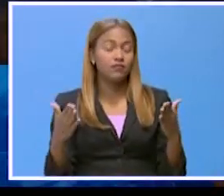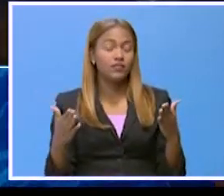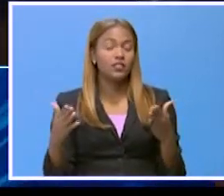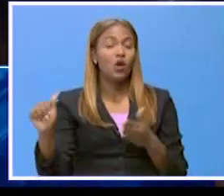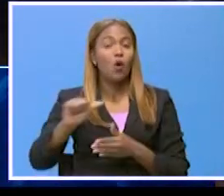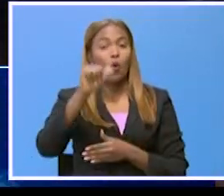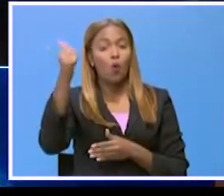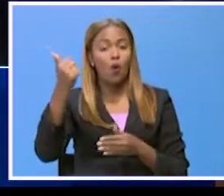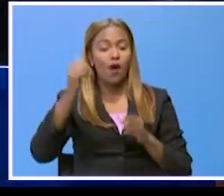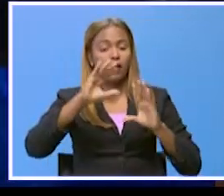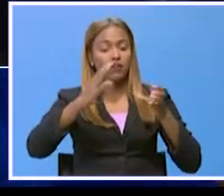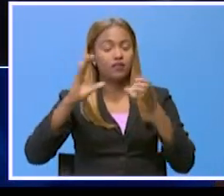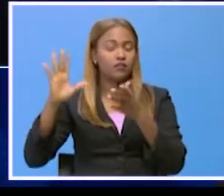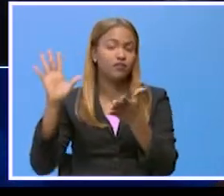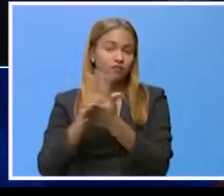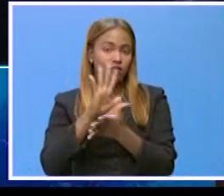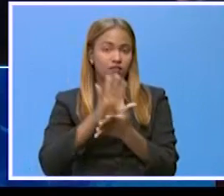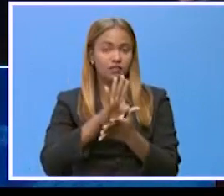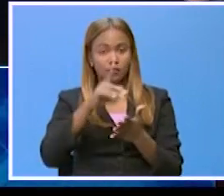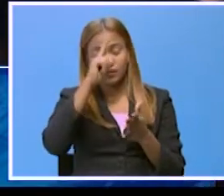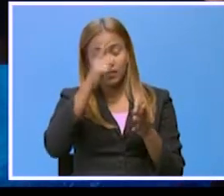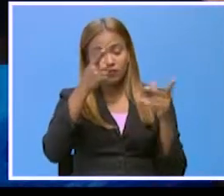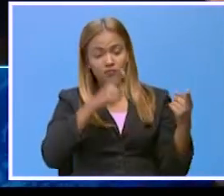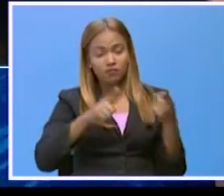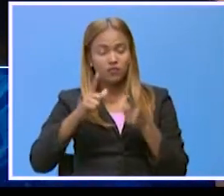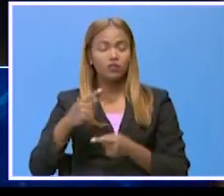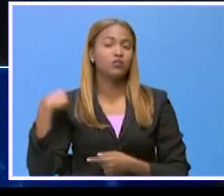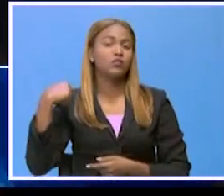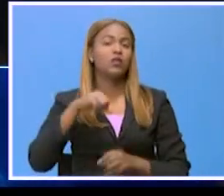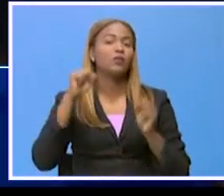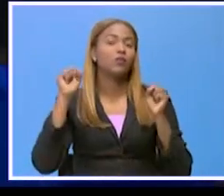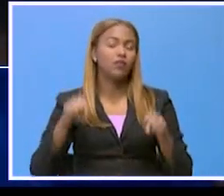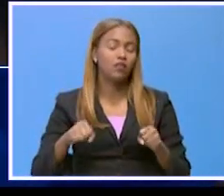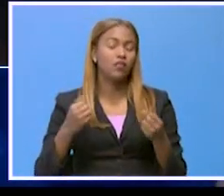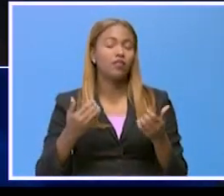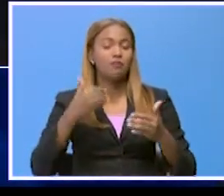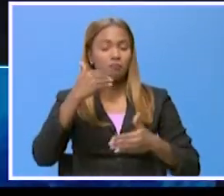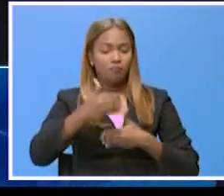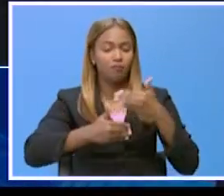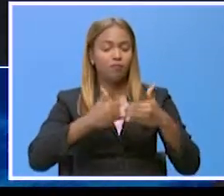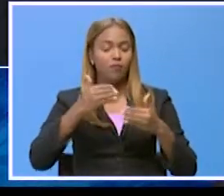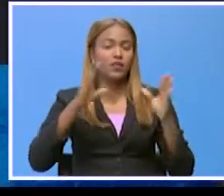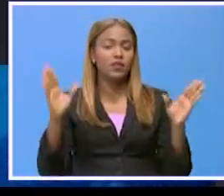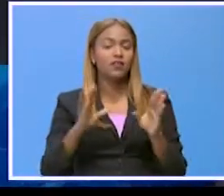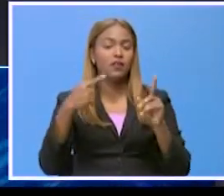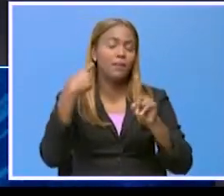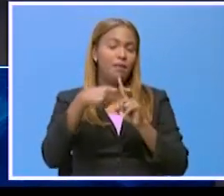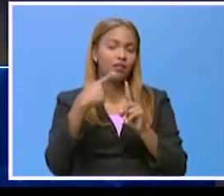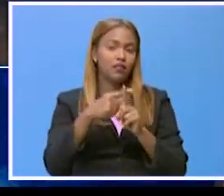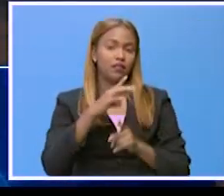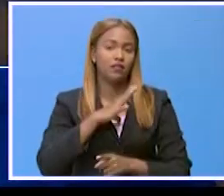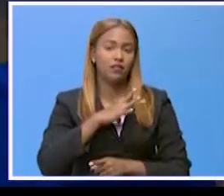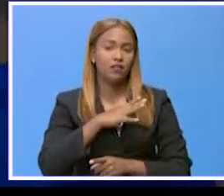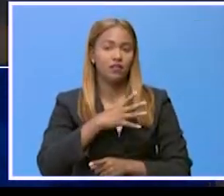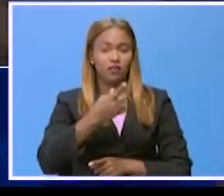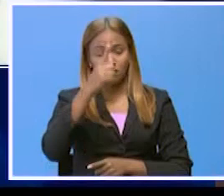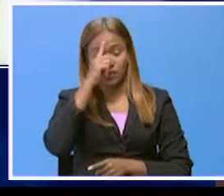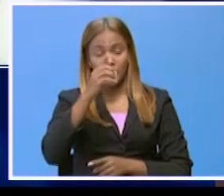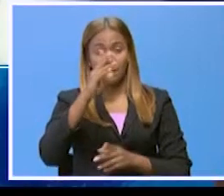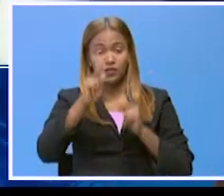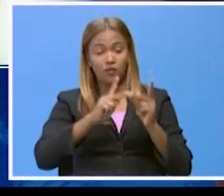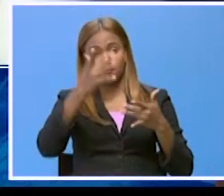otros planteles escolares en la medida que nosotros podamos ir haciéndolo de manera positiva con cero